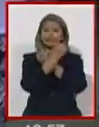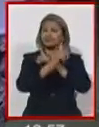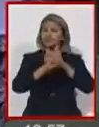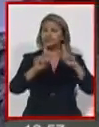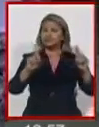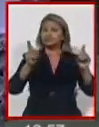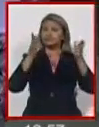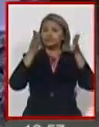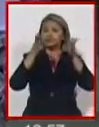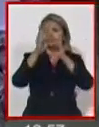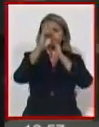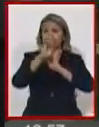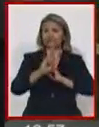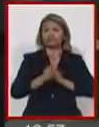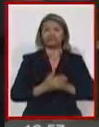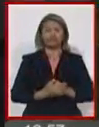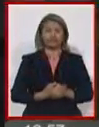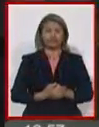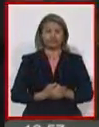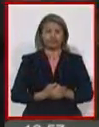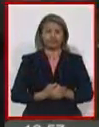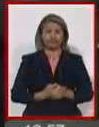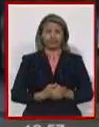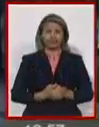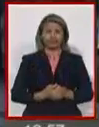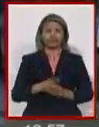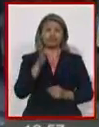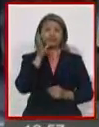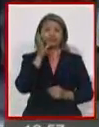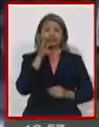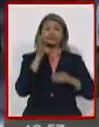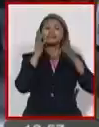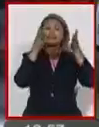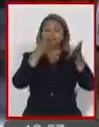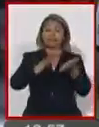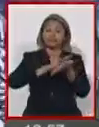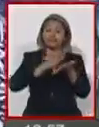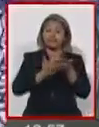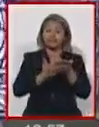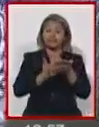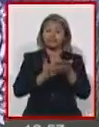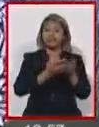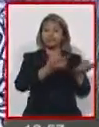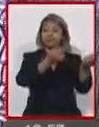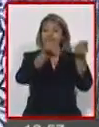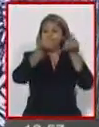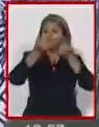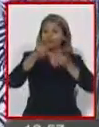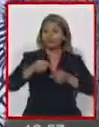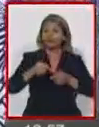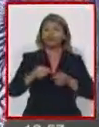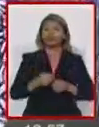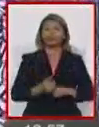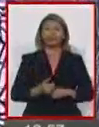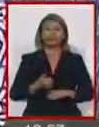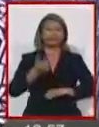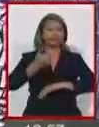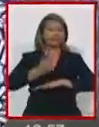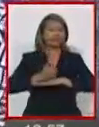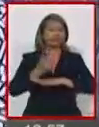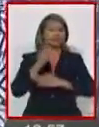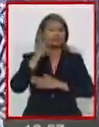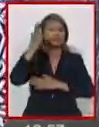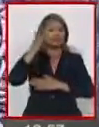Se tiene que respetar la democracia. Soy ama de casa, he dejado de cocinar y he venido para que